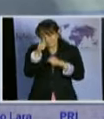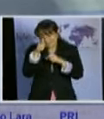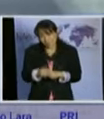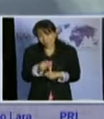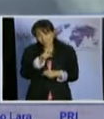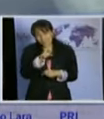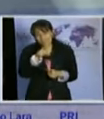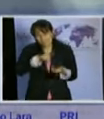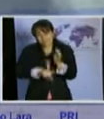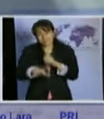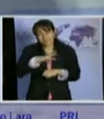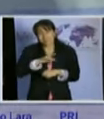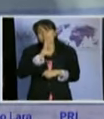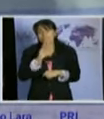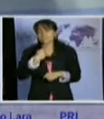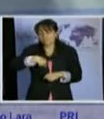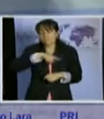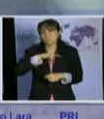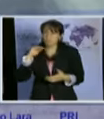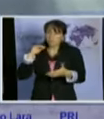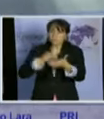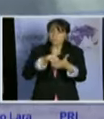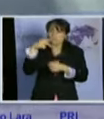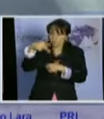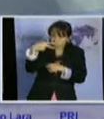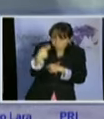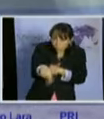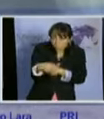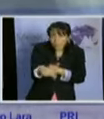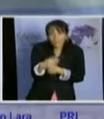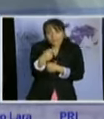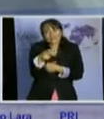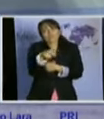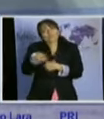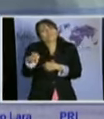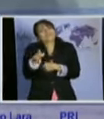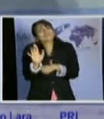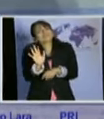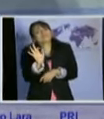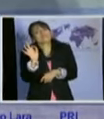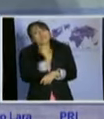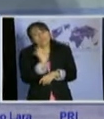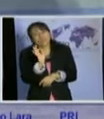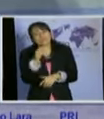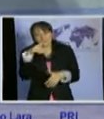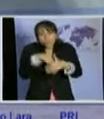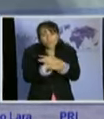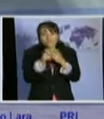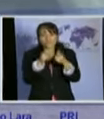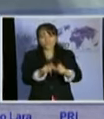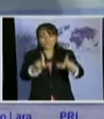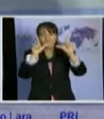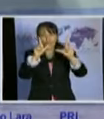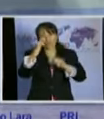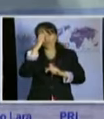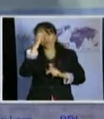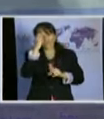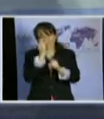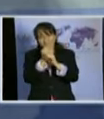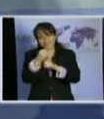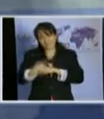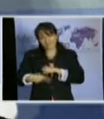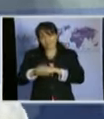quedará sin responder. Y aprovechando la generosidad del senador Barbosa de unos minutos, estaríamos escuchando la última pregunta de este